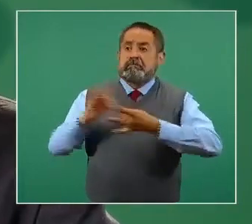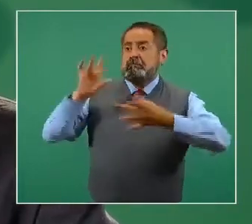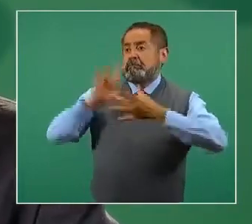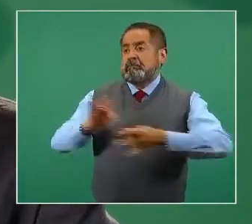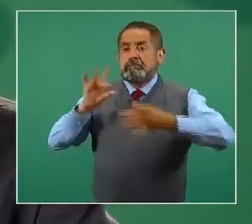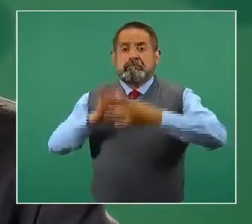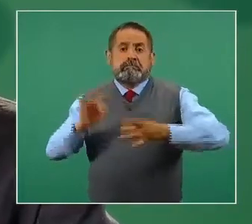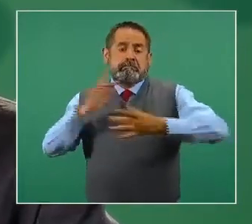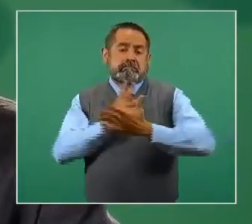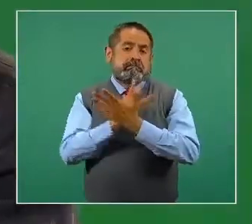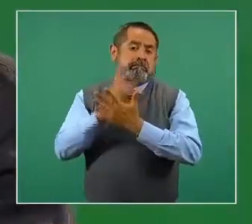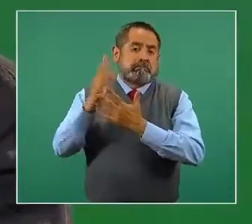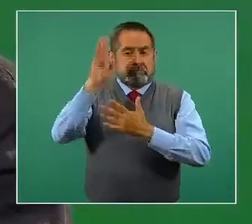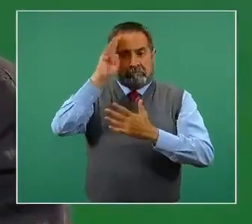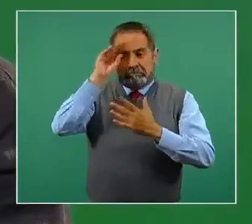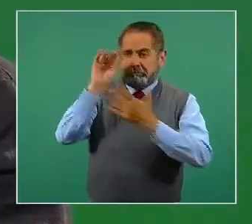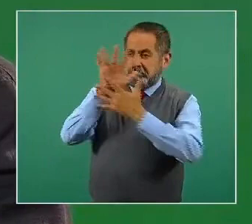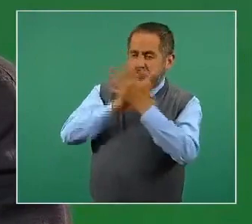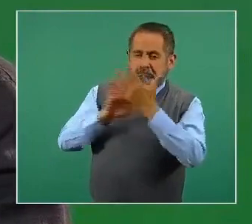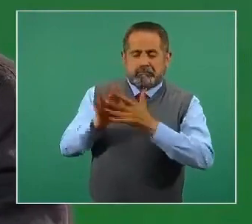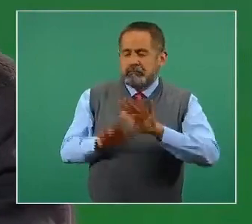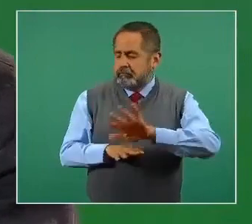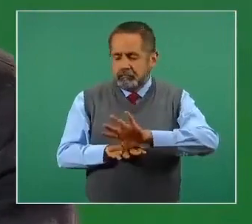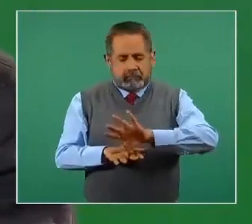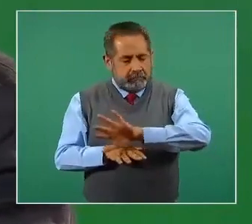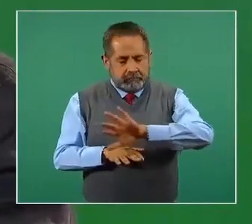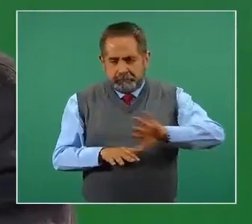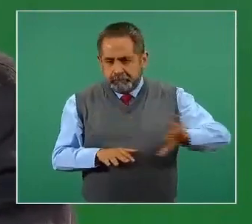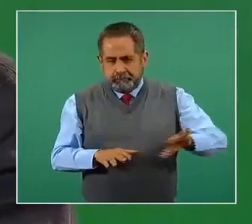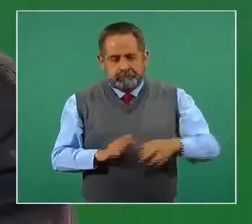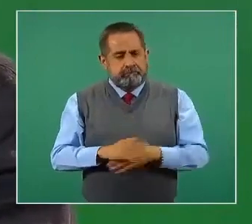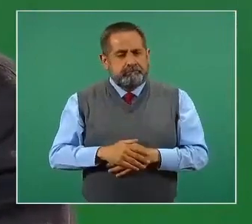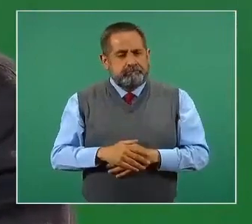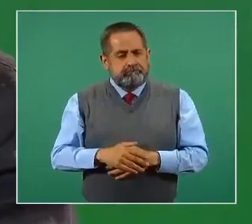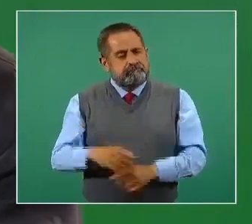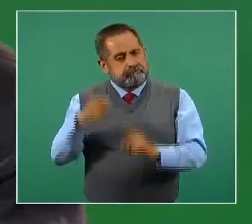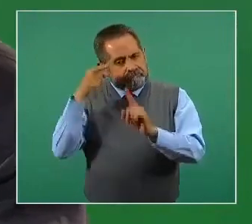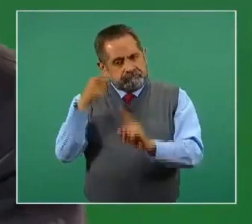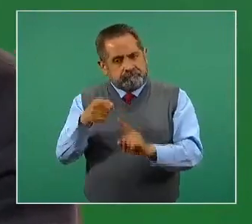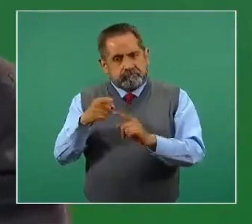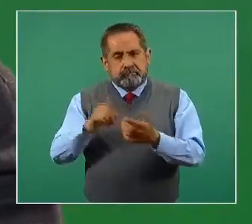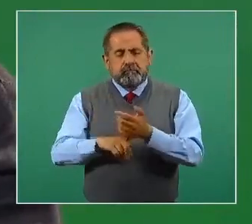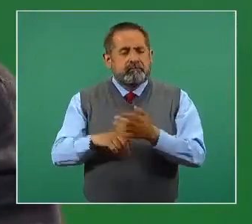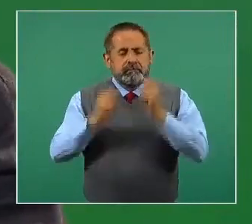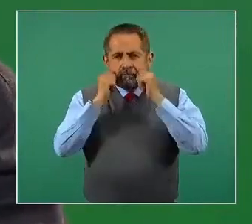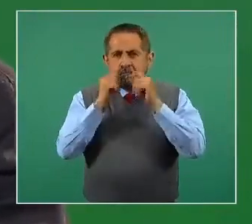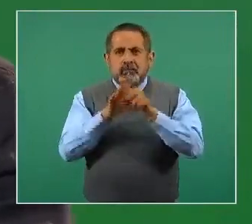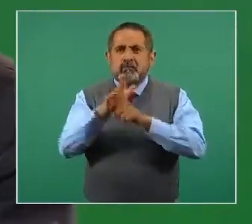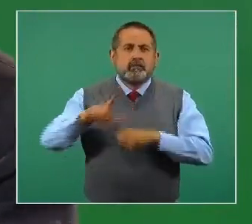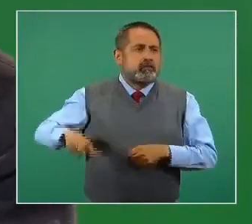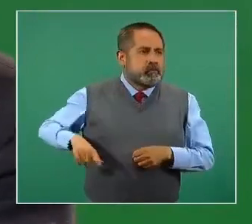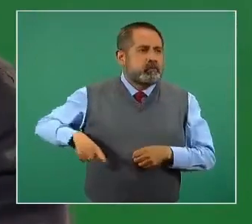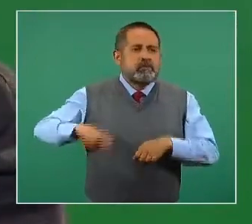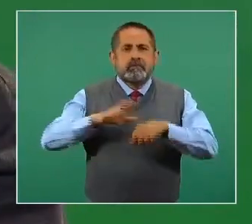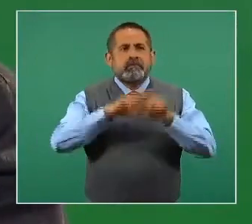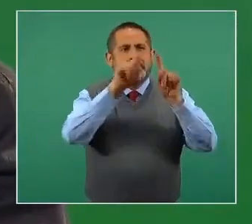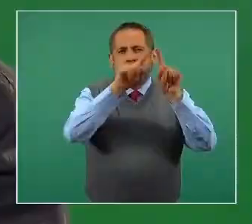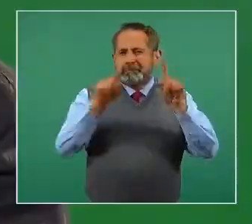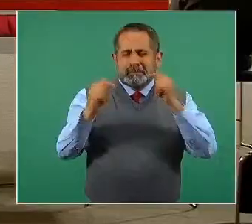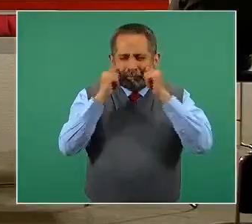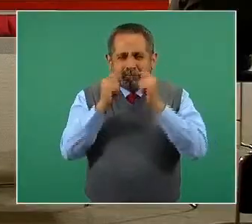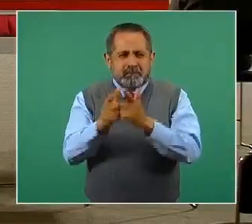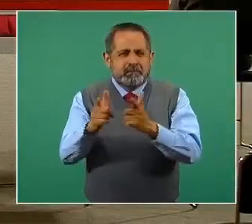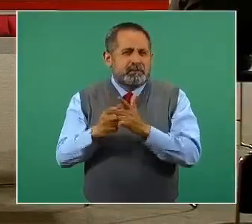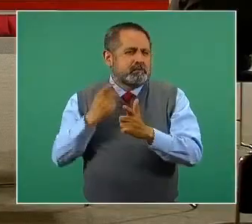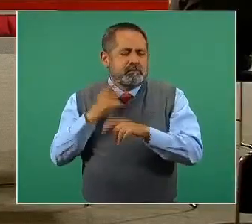lo que aquí se comenta. Y no se trata de eso. Cualquier entidad federativa, la gobierne quien la gobierne, sea del partido que